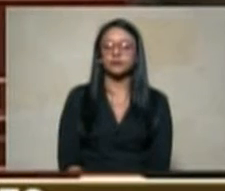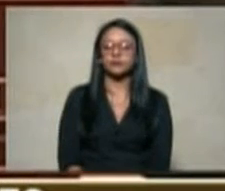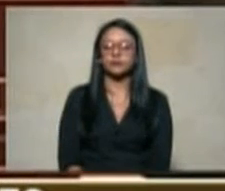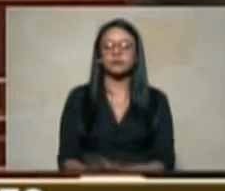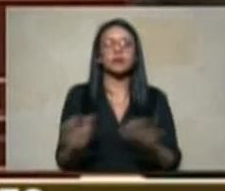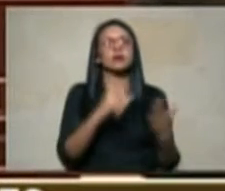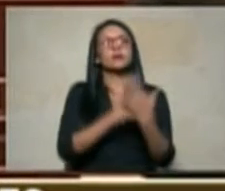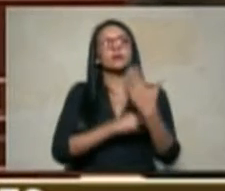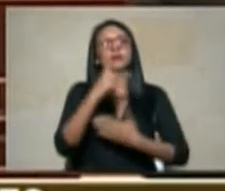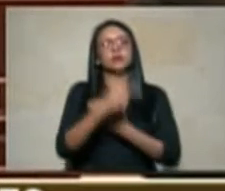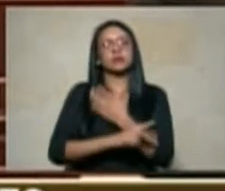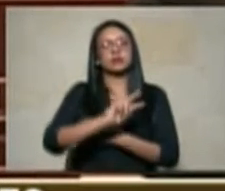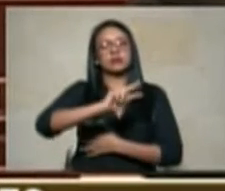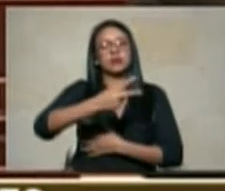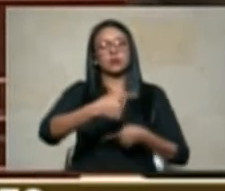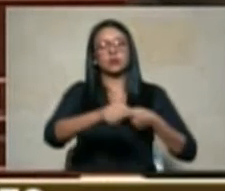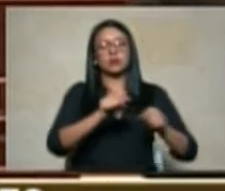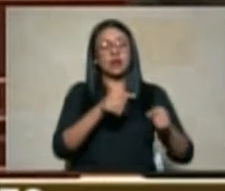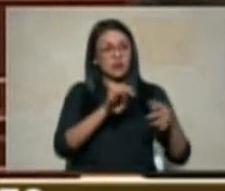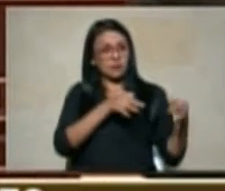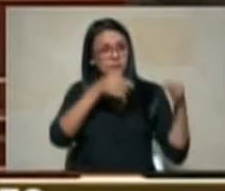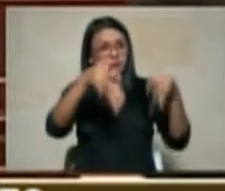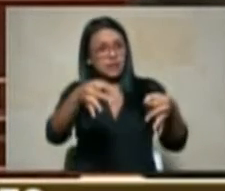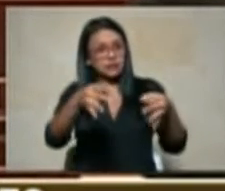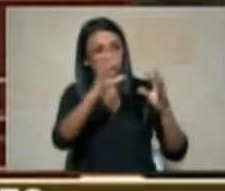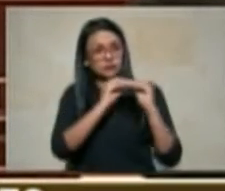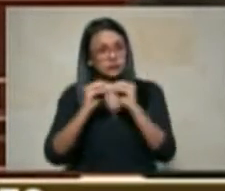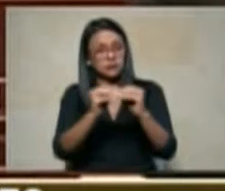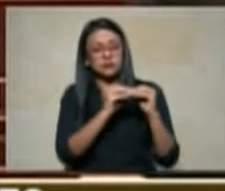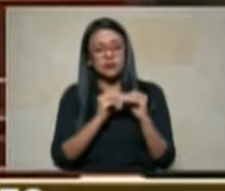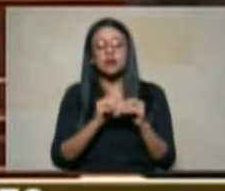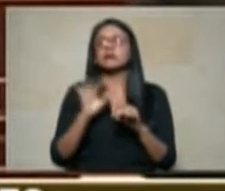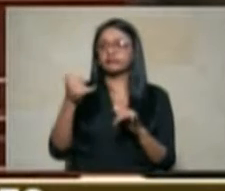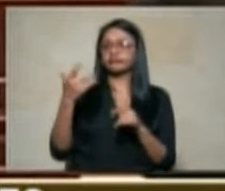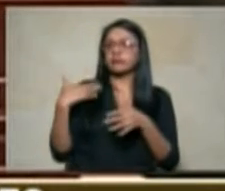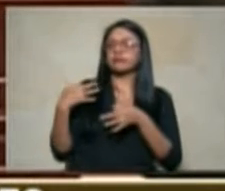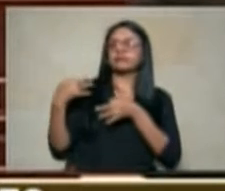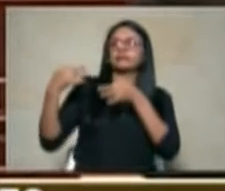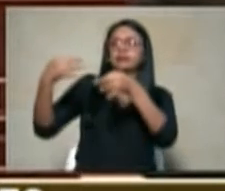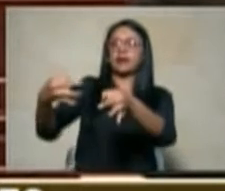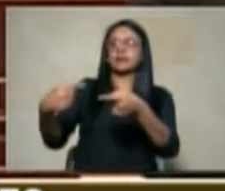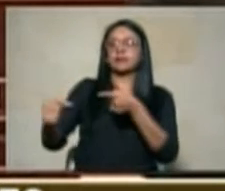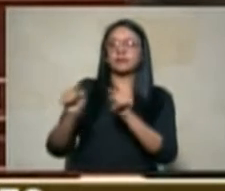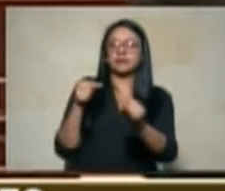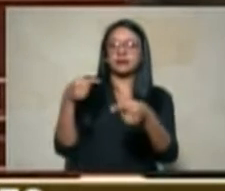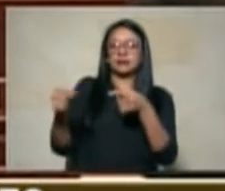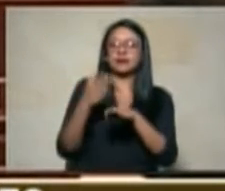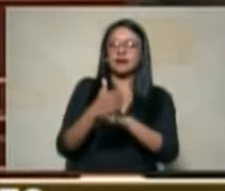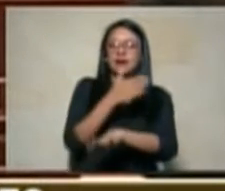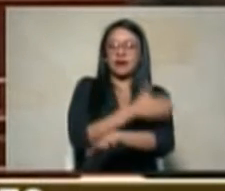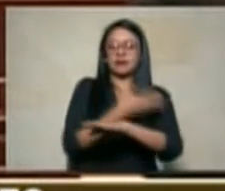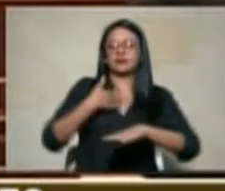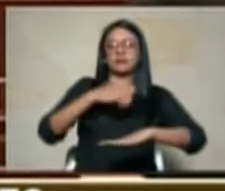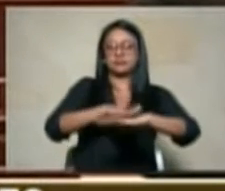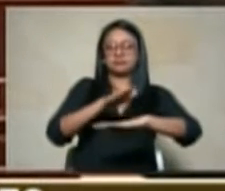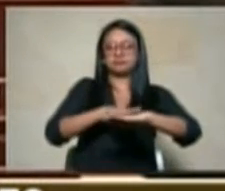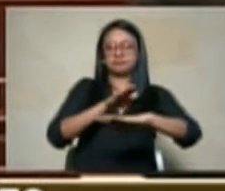Proyectos para segundo debate, señor presidente. Fue aplazado, antes, entonces, conciliación. El debate, fue aplazado entonces el debate, ya lo habíamos